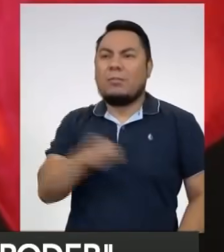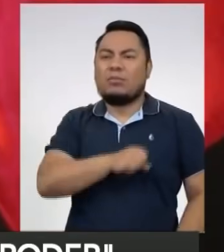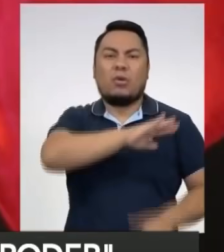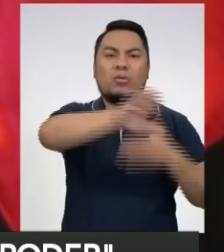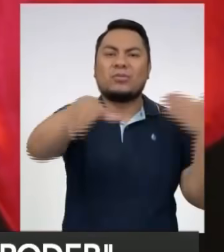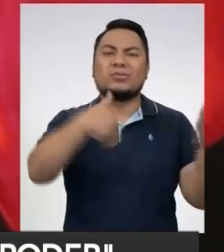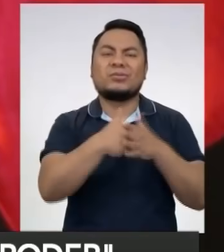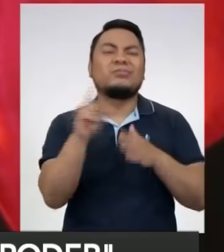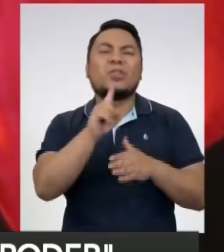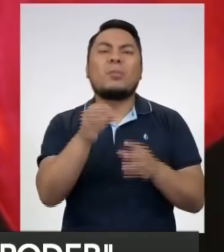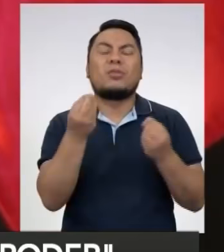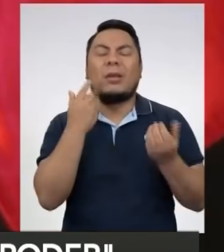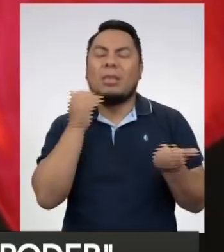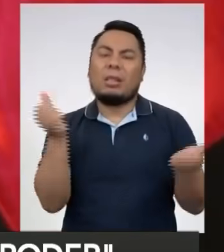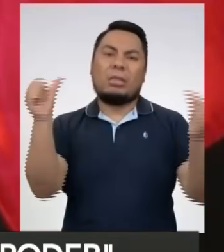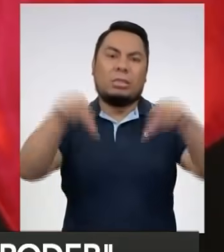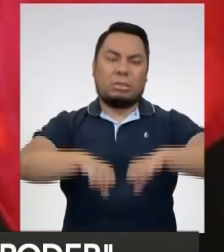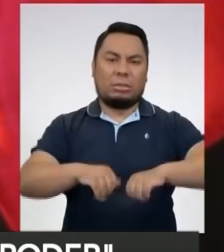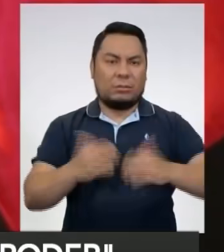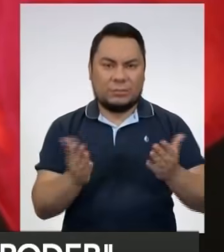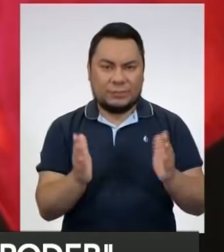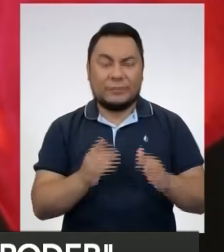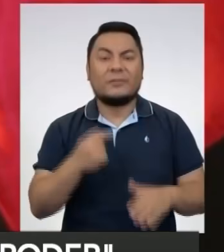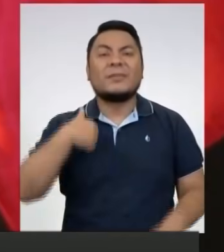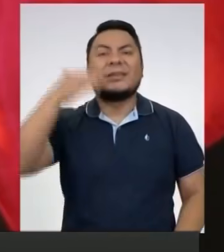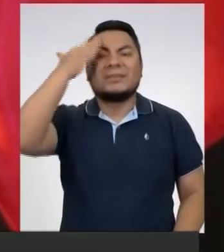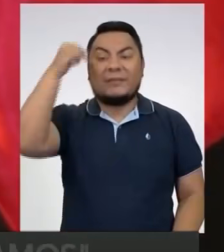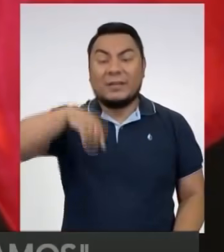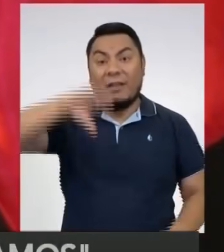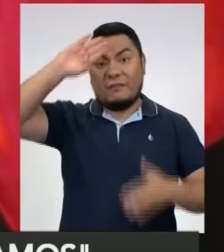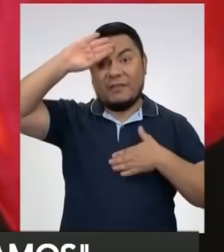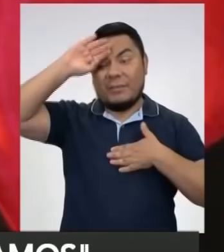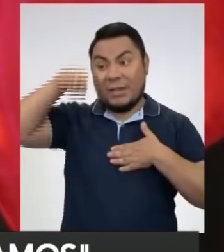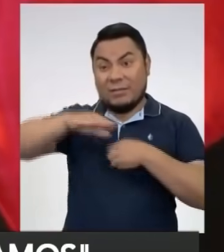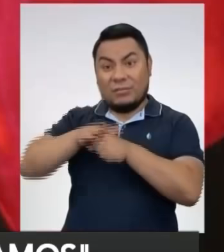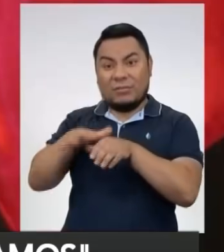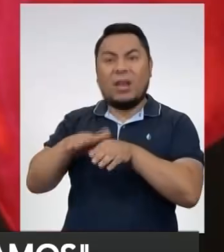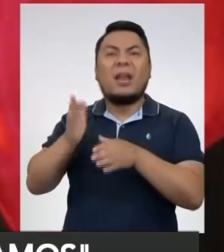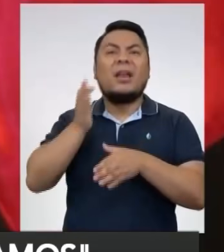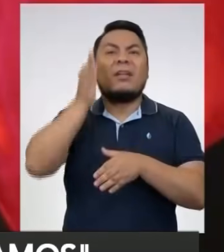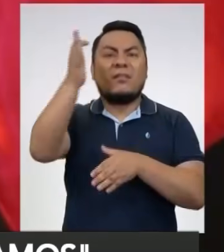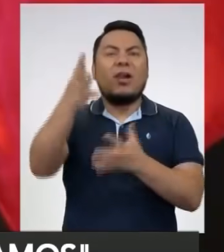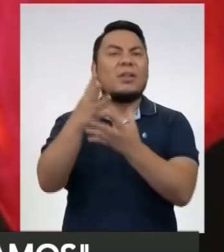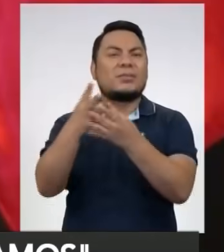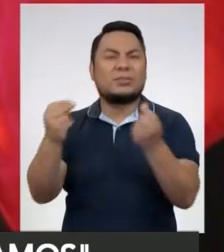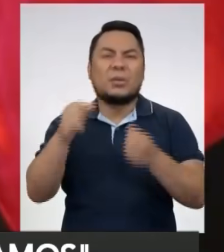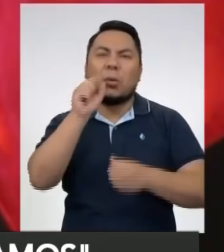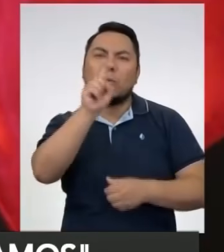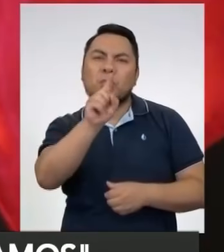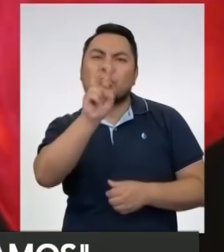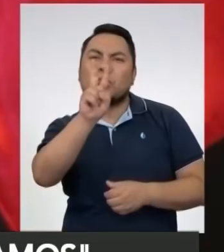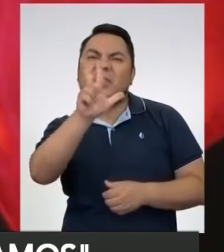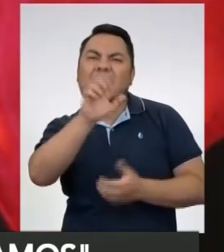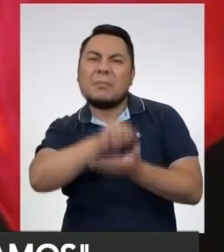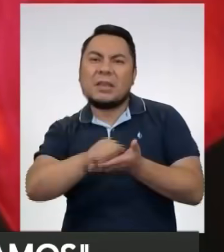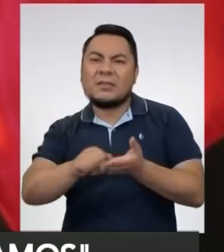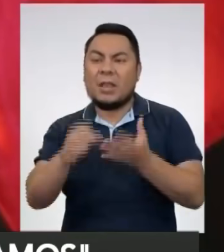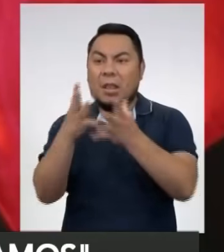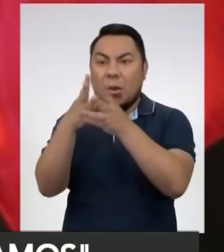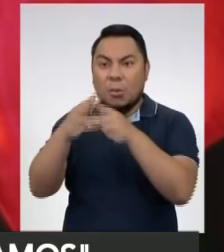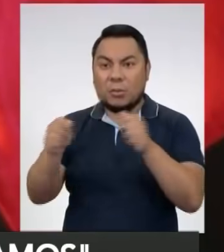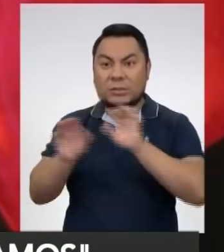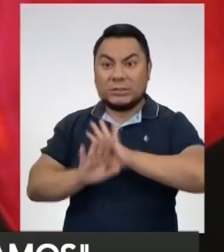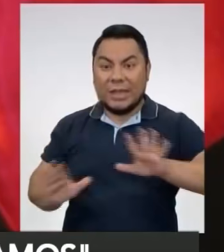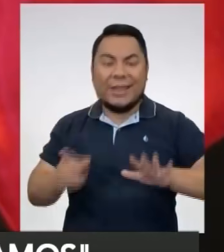dicho. Hagámoslo. Hemos dicho que esta enfermedad va a pasar en 1, 2, 3 meses. Y ahí